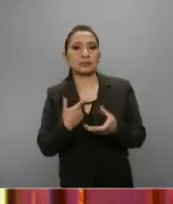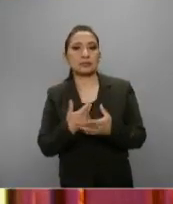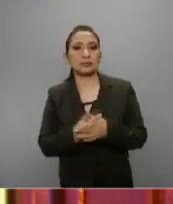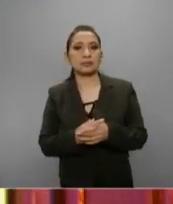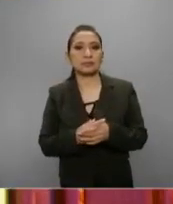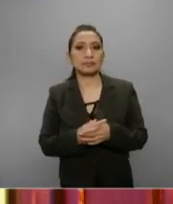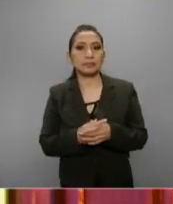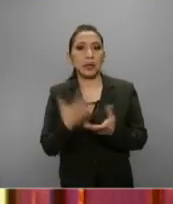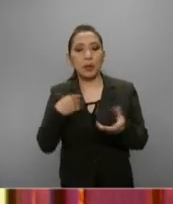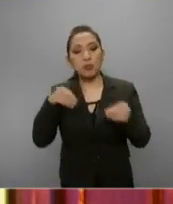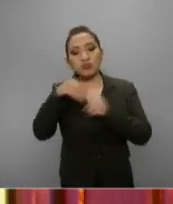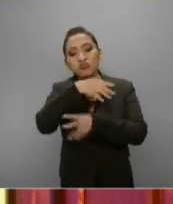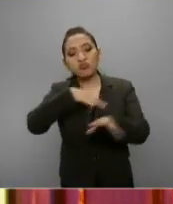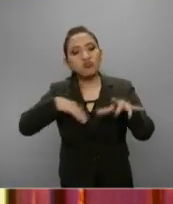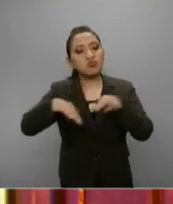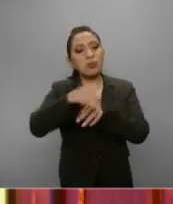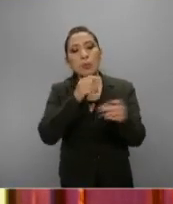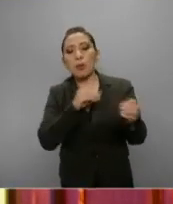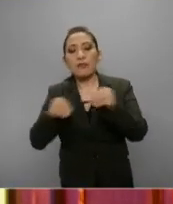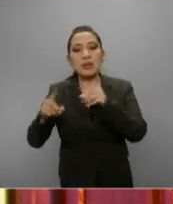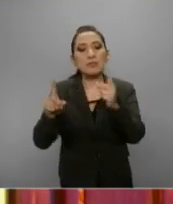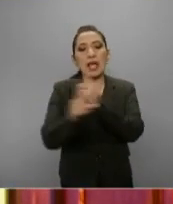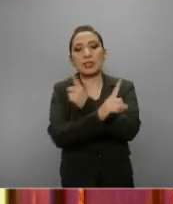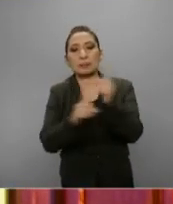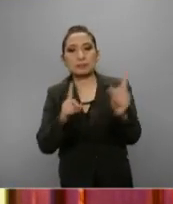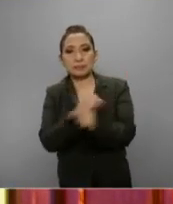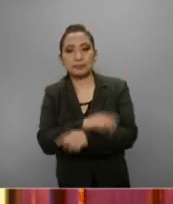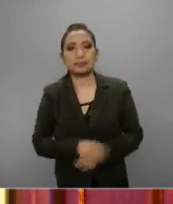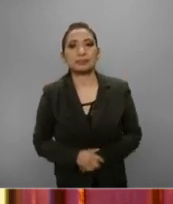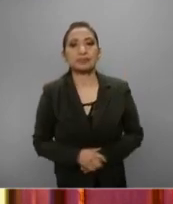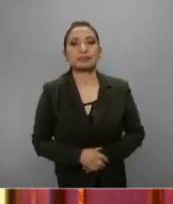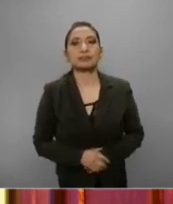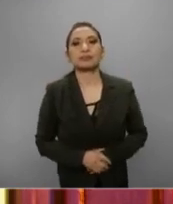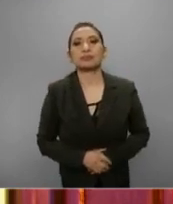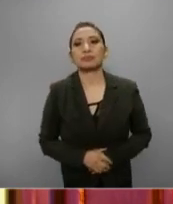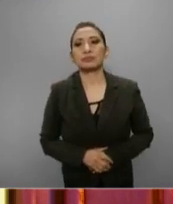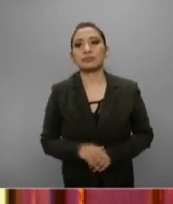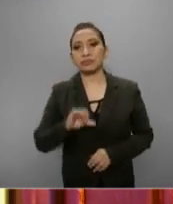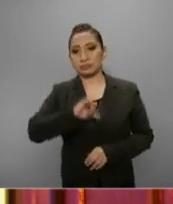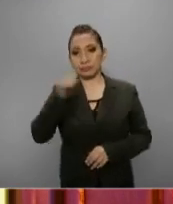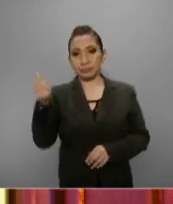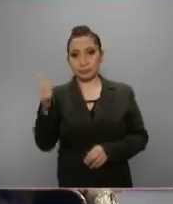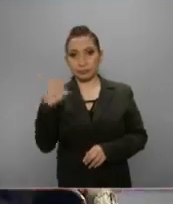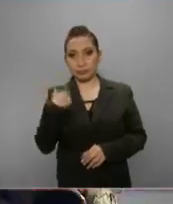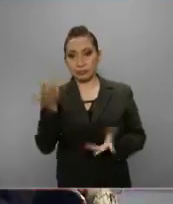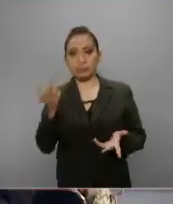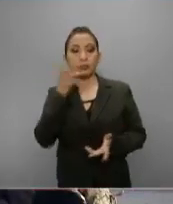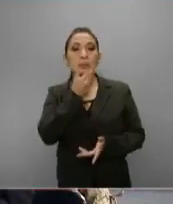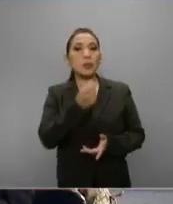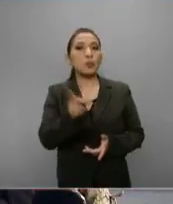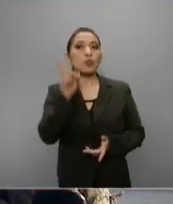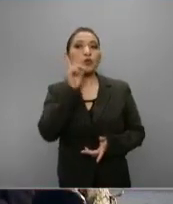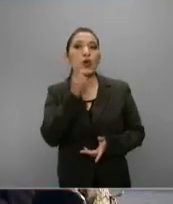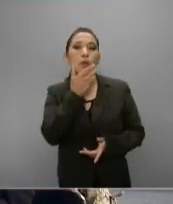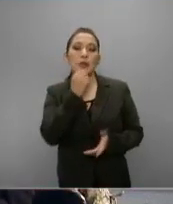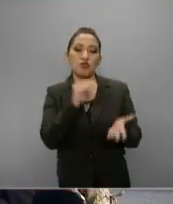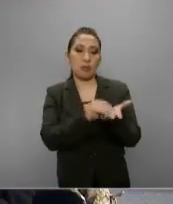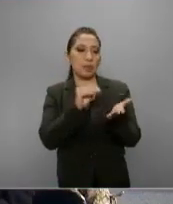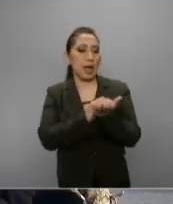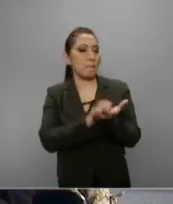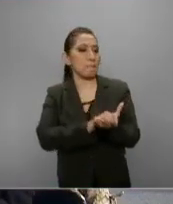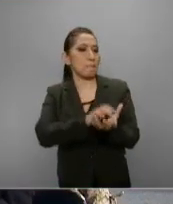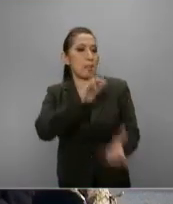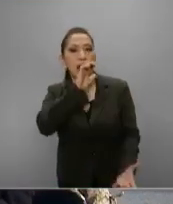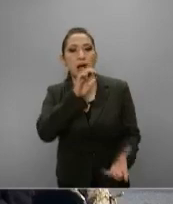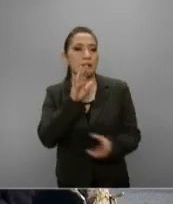mayor dinámica social de movilización. En la distribución por sexo, pues bueno, los hombres todavía